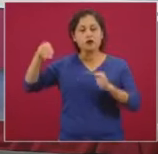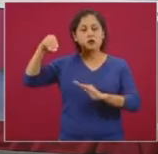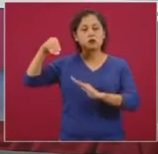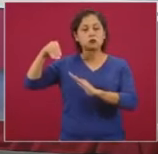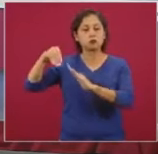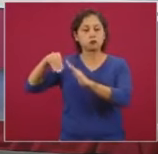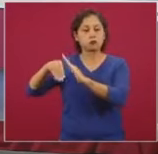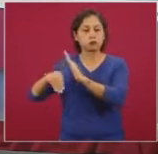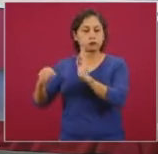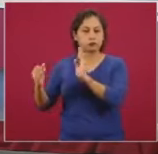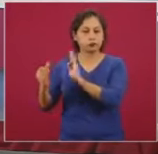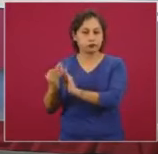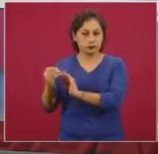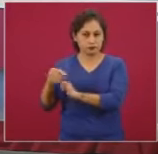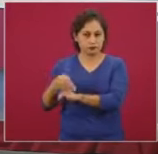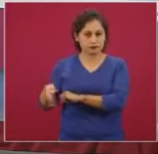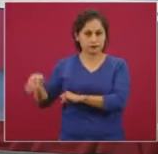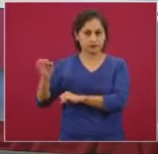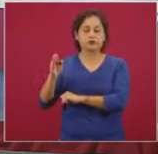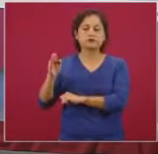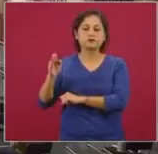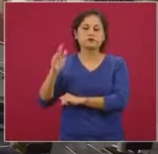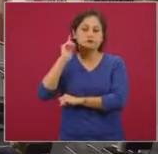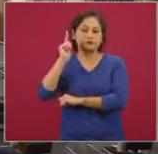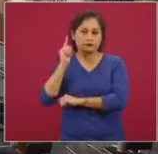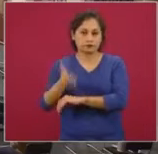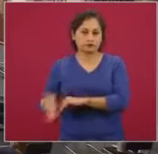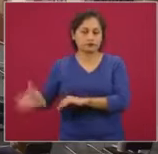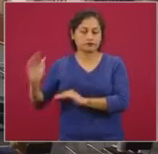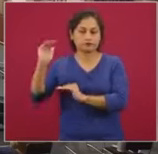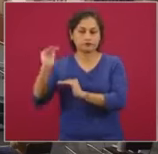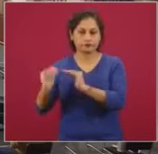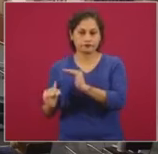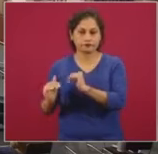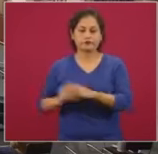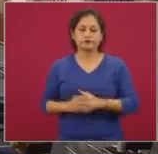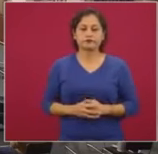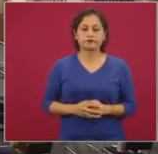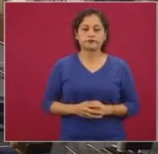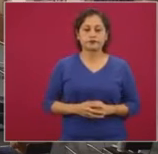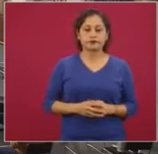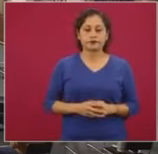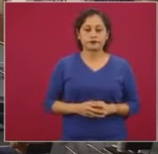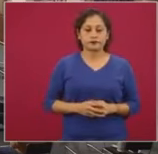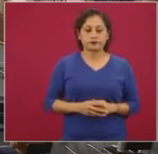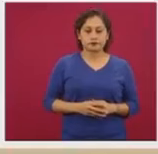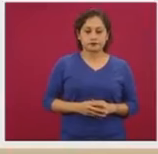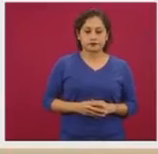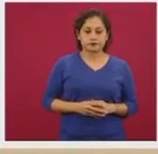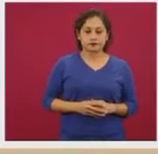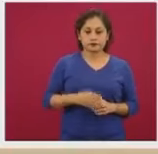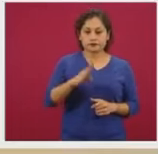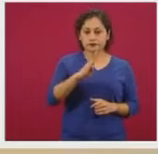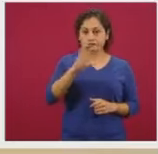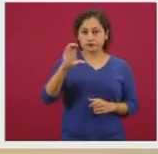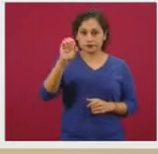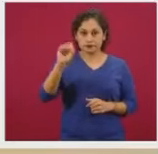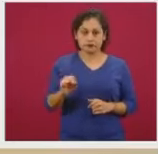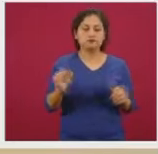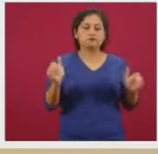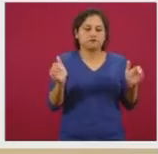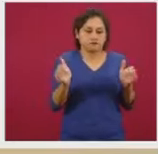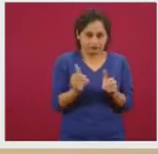acercándose al componente de lo esperado en estas semanas. La siguiente, por favor. Baja California Sur, que es un estado más chico, van a